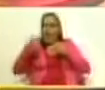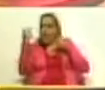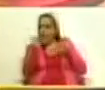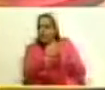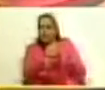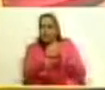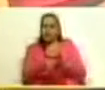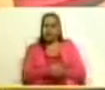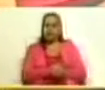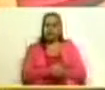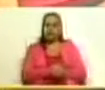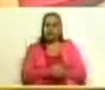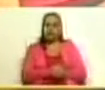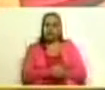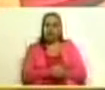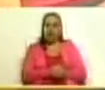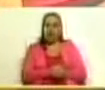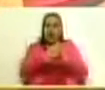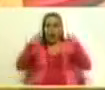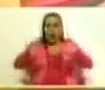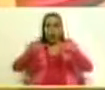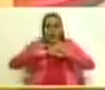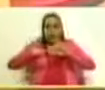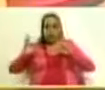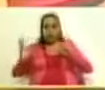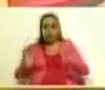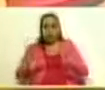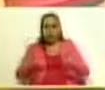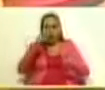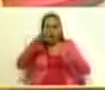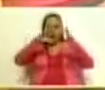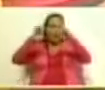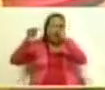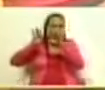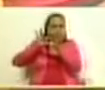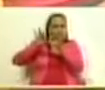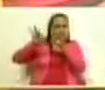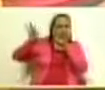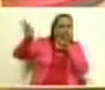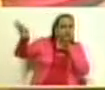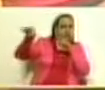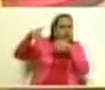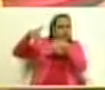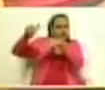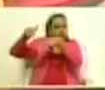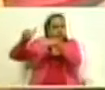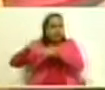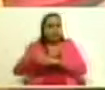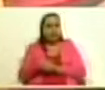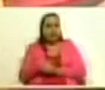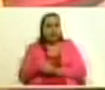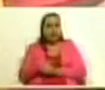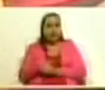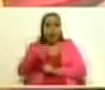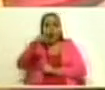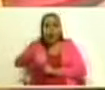nos ha traído hasta acá. Hoy las nubes de las tormentas se alejan. Hoy la inflación,